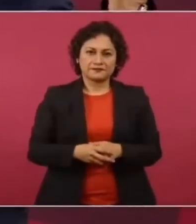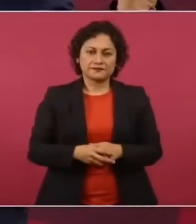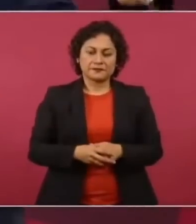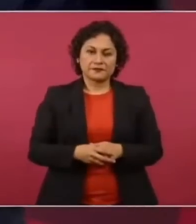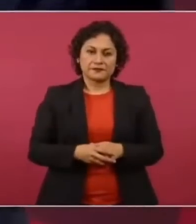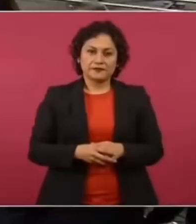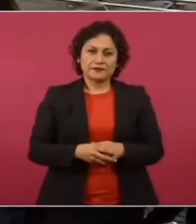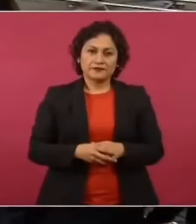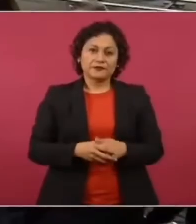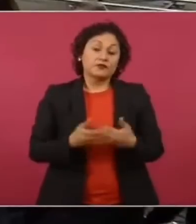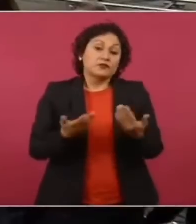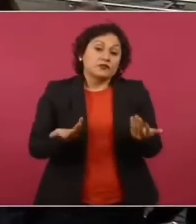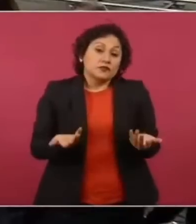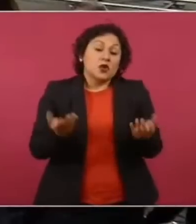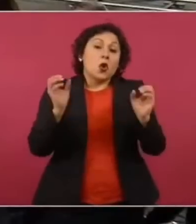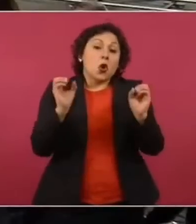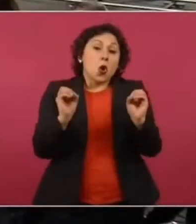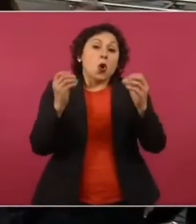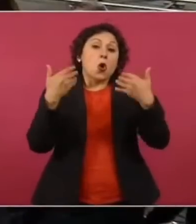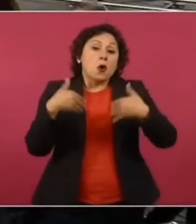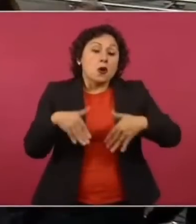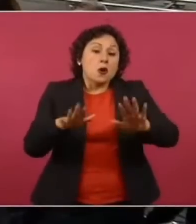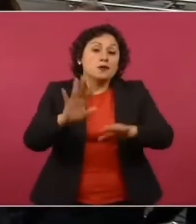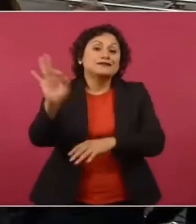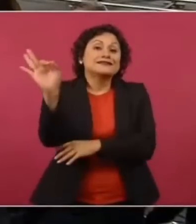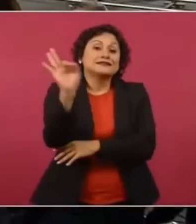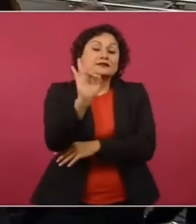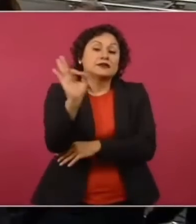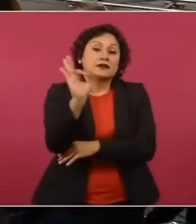O si alguna vez pensó